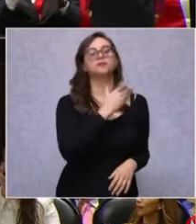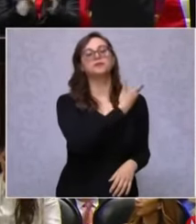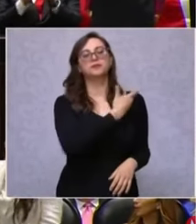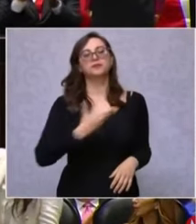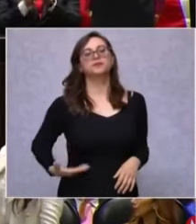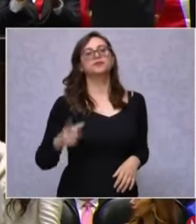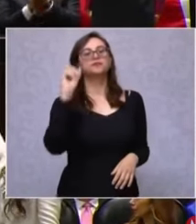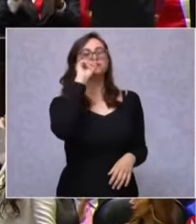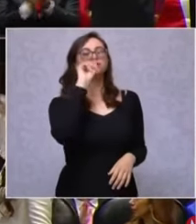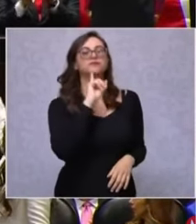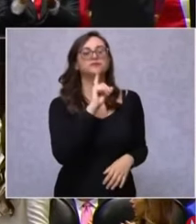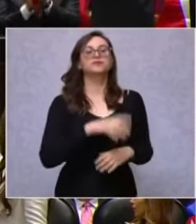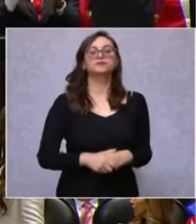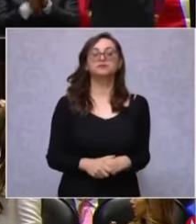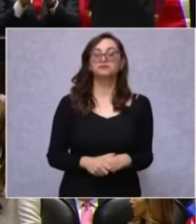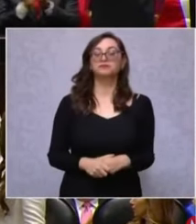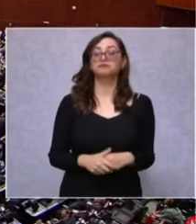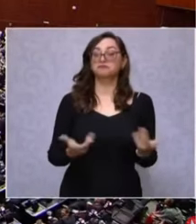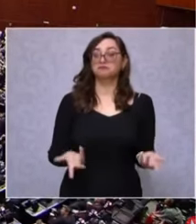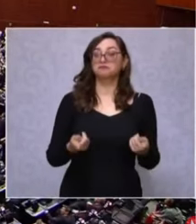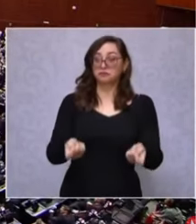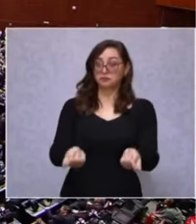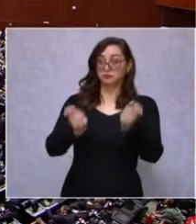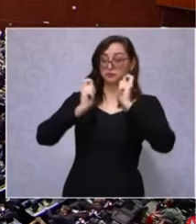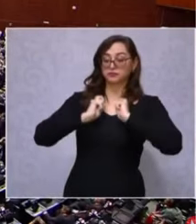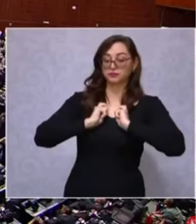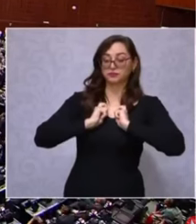Y digo, llegamos...